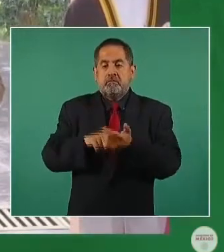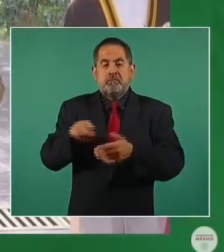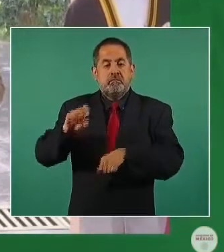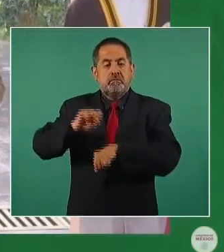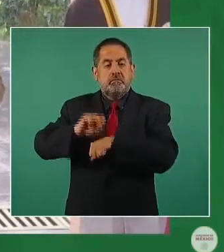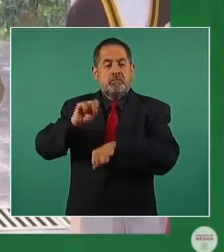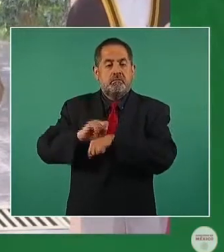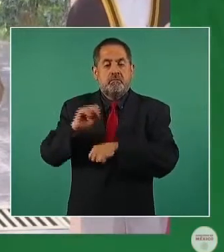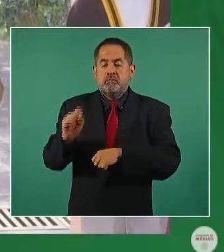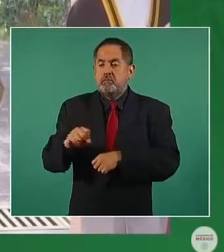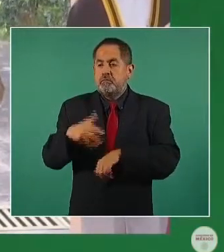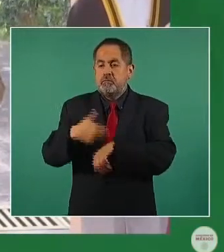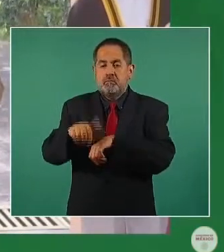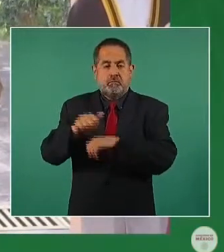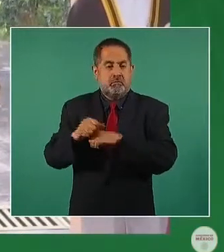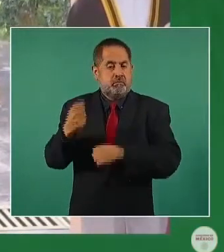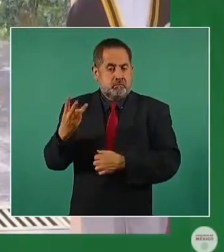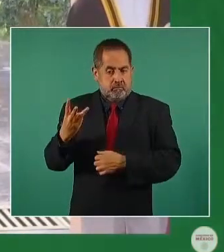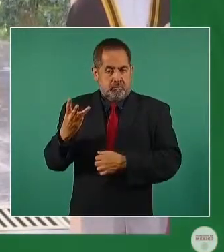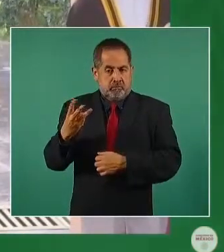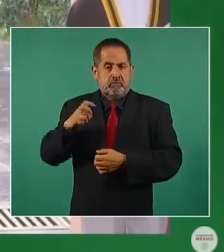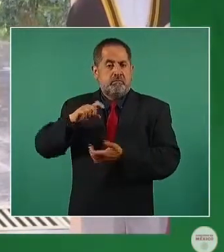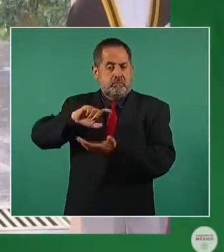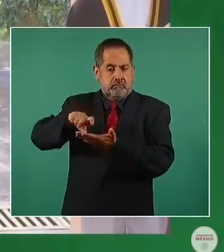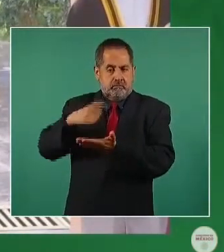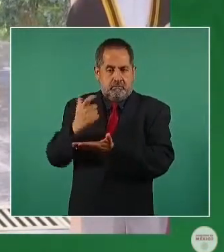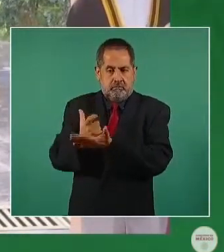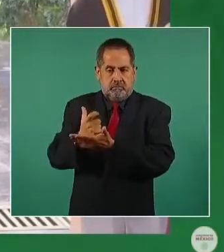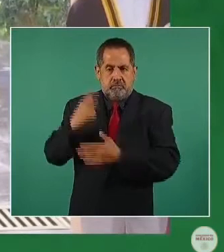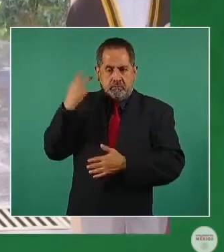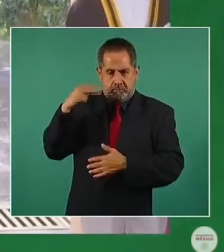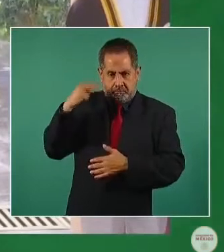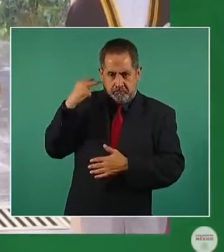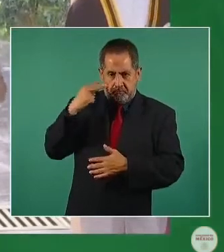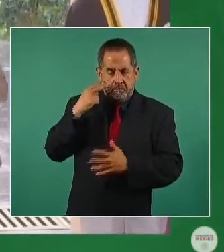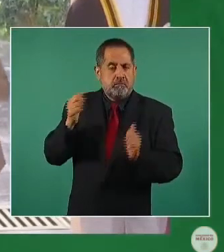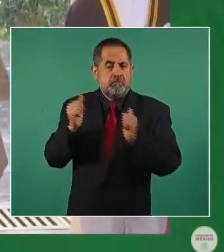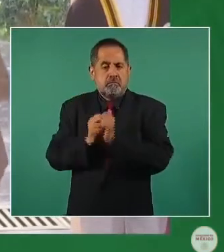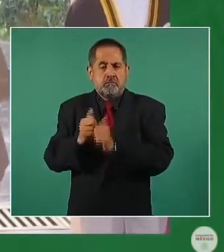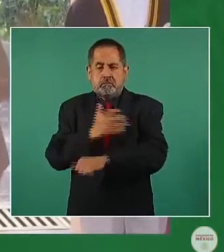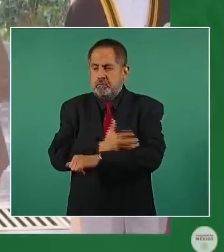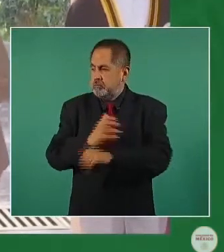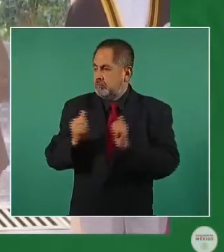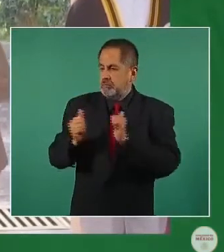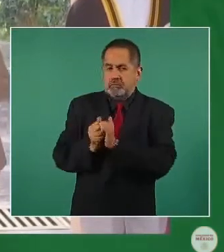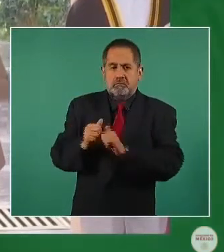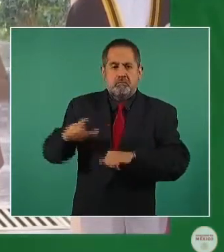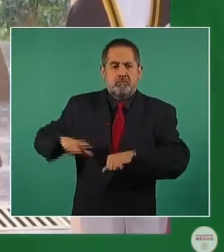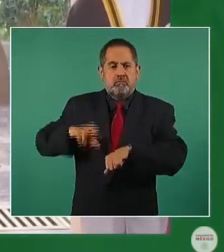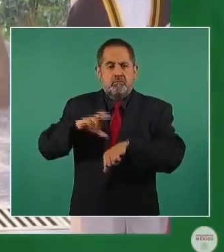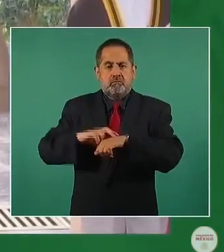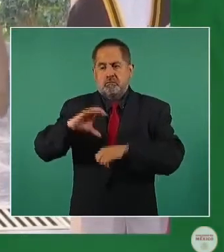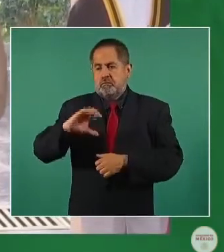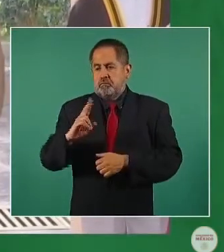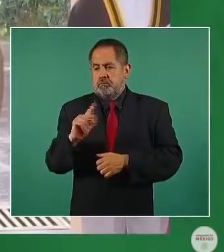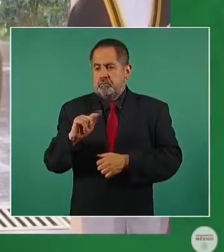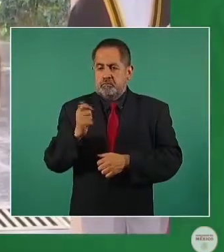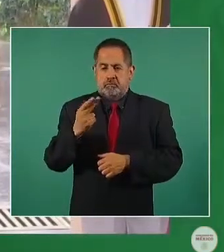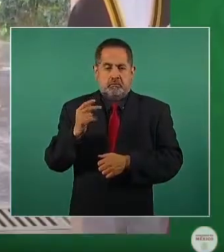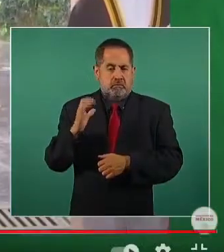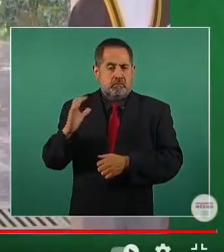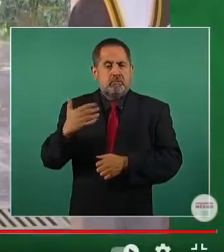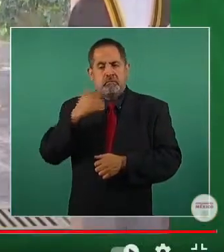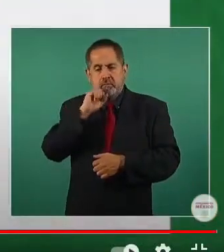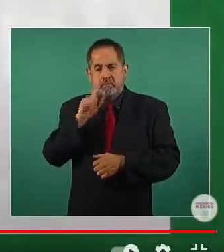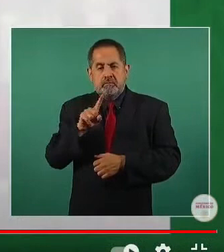Secundaria Técnica Industrial número 3 de Xalapa, Veracruz, acompañada de nuestro gobernador, Cuitláhuac García, así como de